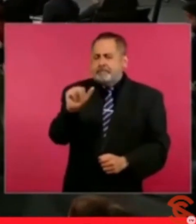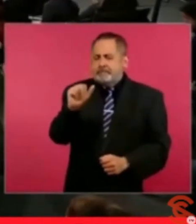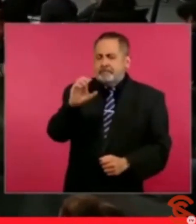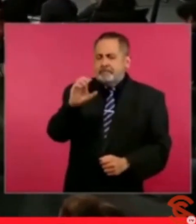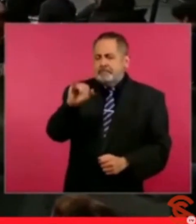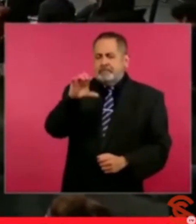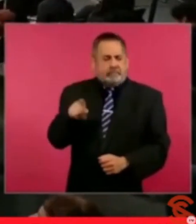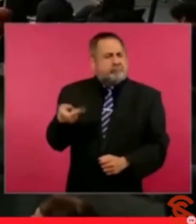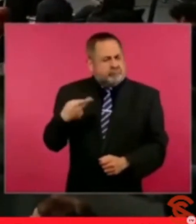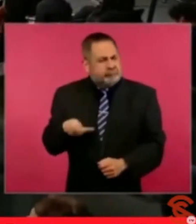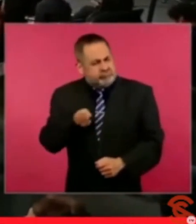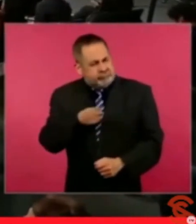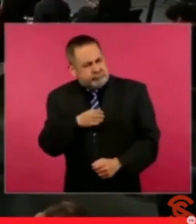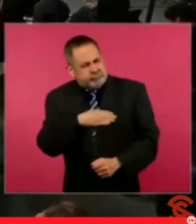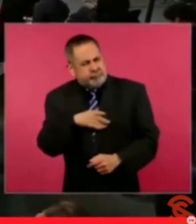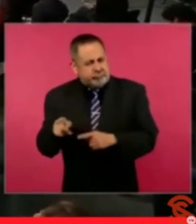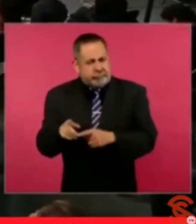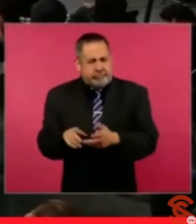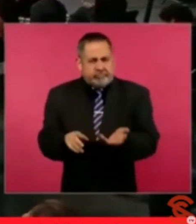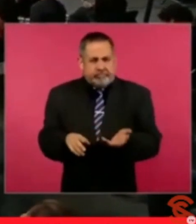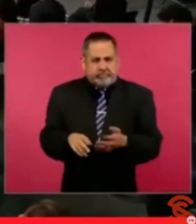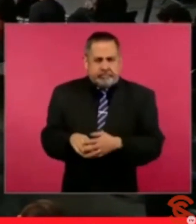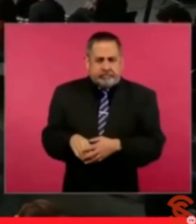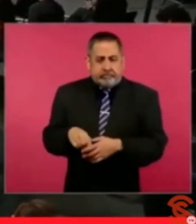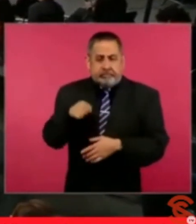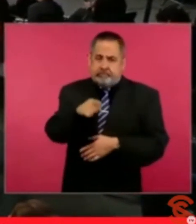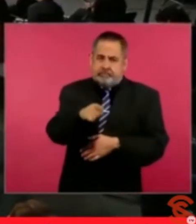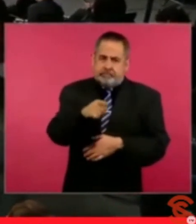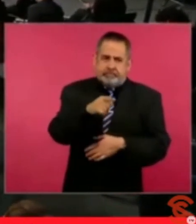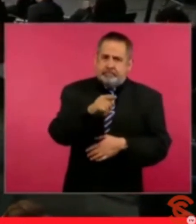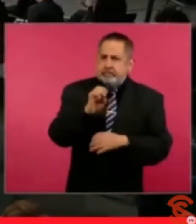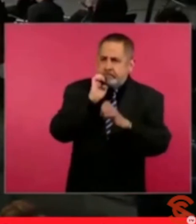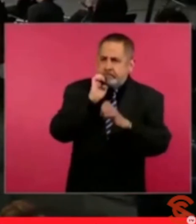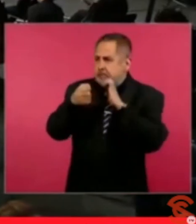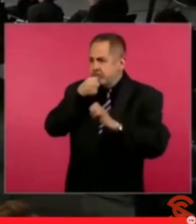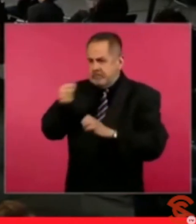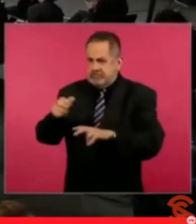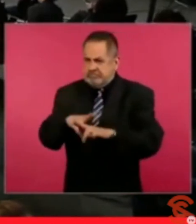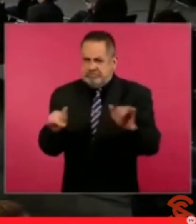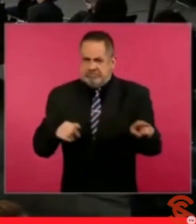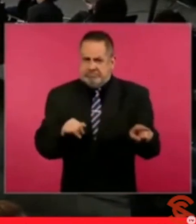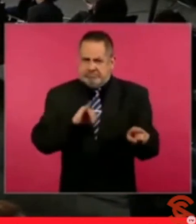Francisco, buena persona, pero ese no ha entrevistado a nadie, nunca.